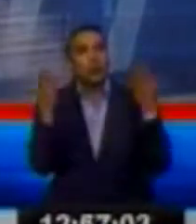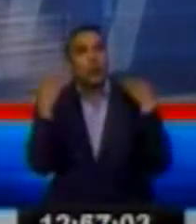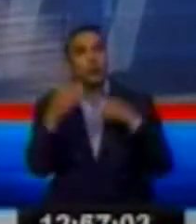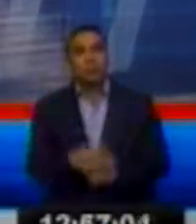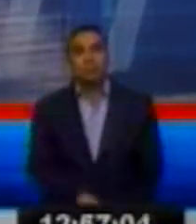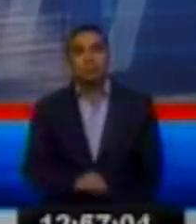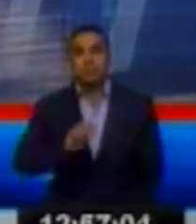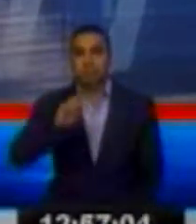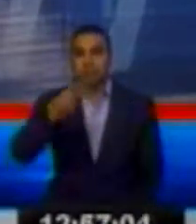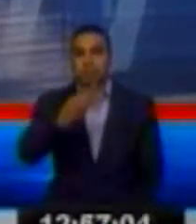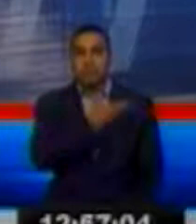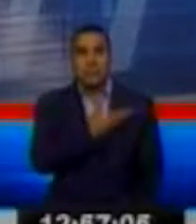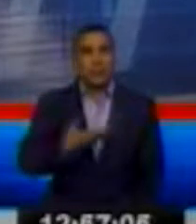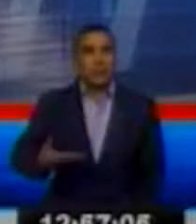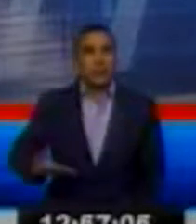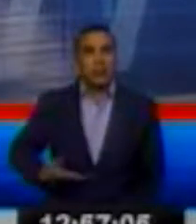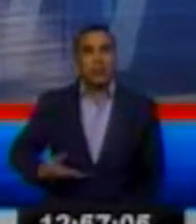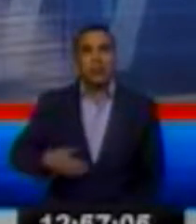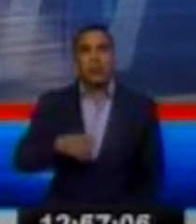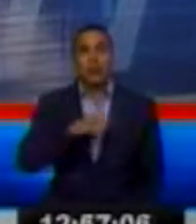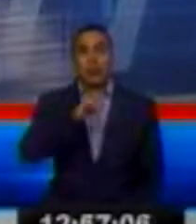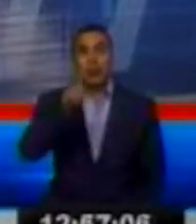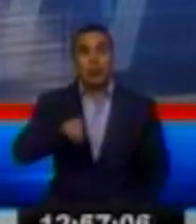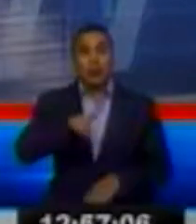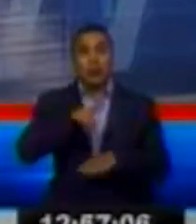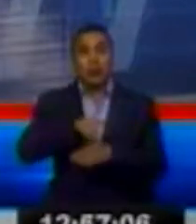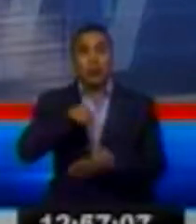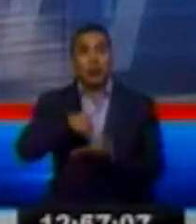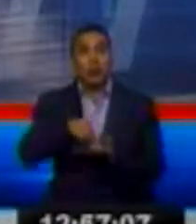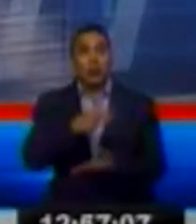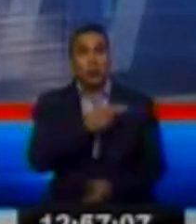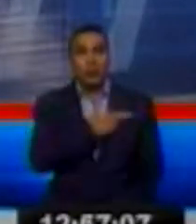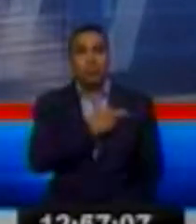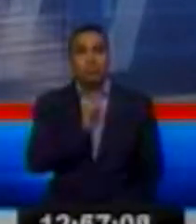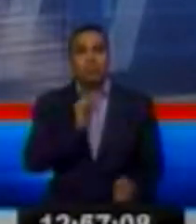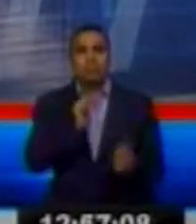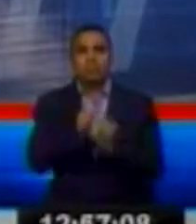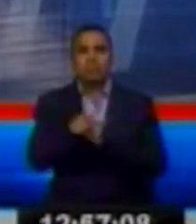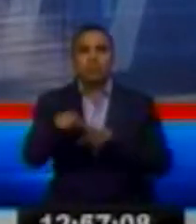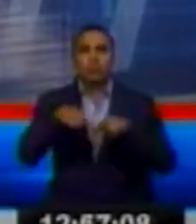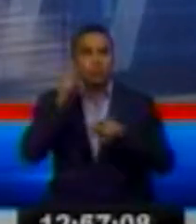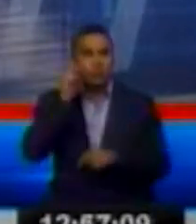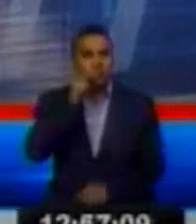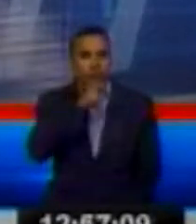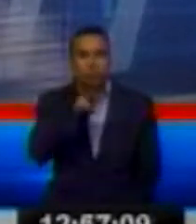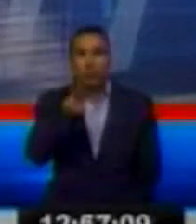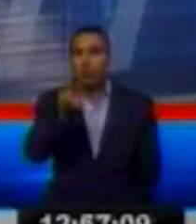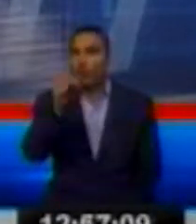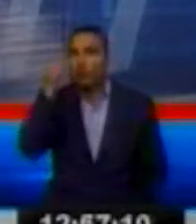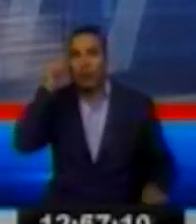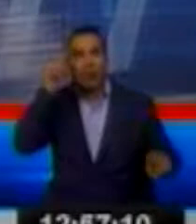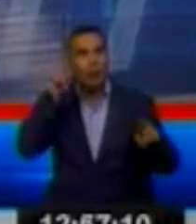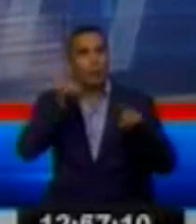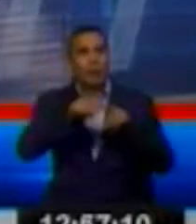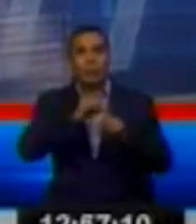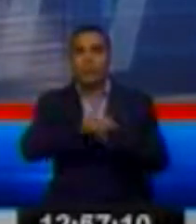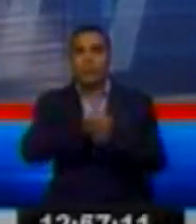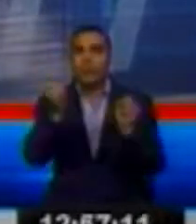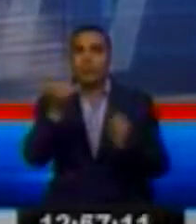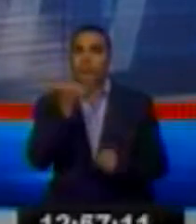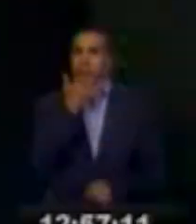El vicepresidente de la República y el rector del Alma Mater recorrieron la zona del ataque y rechazaron esos actos.